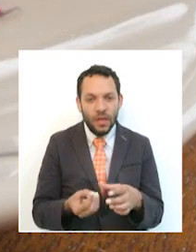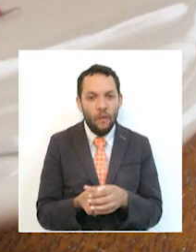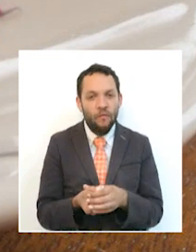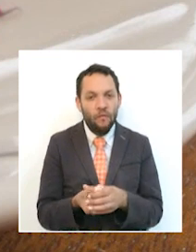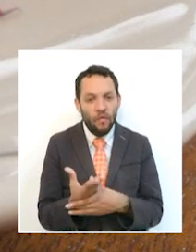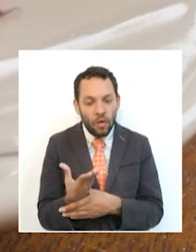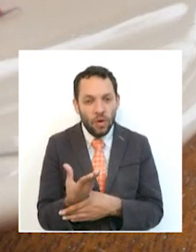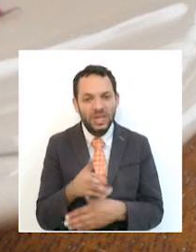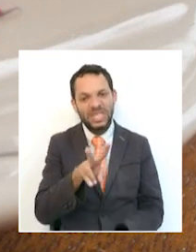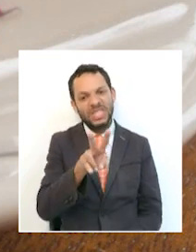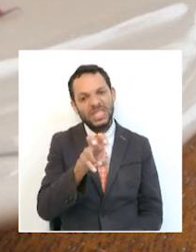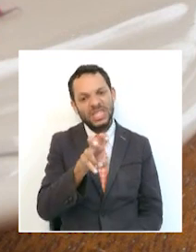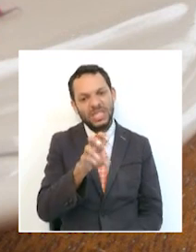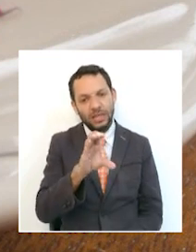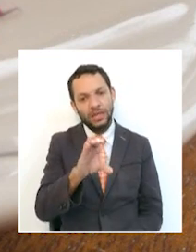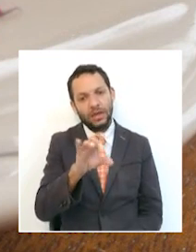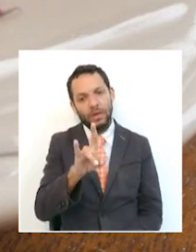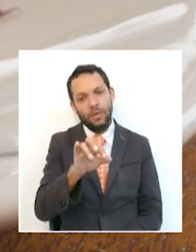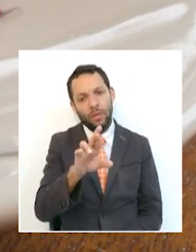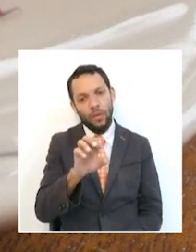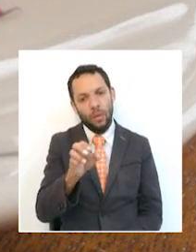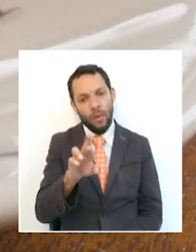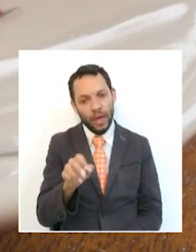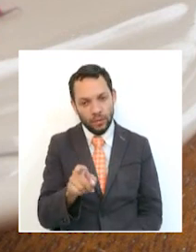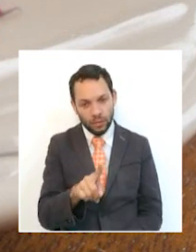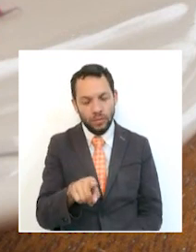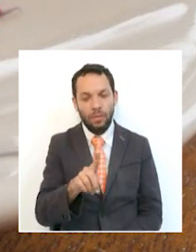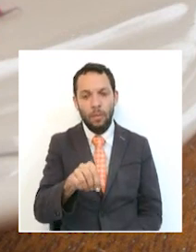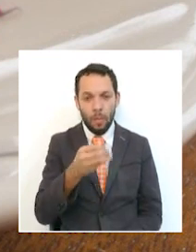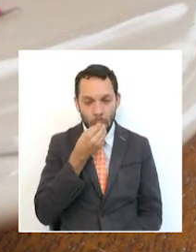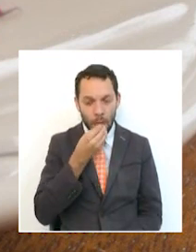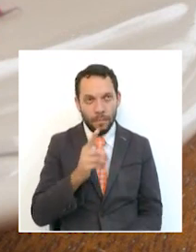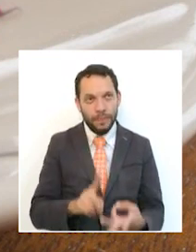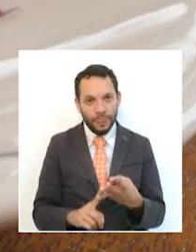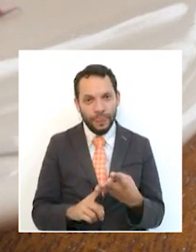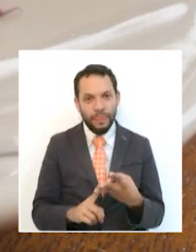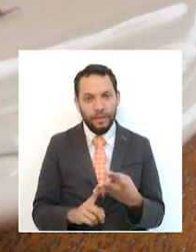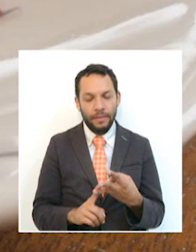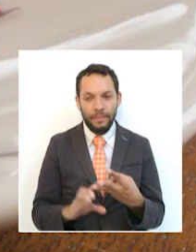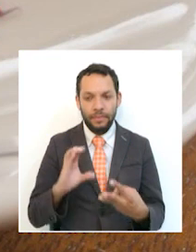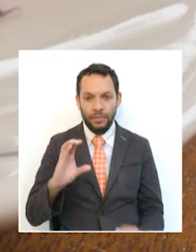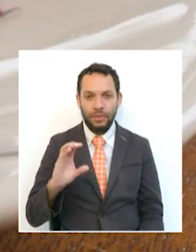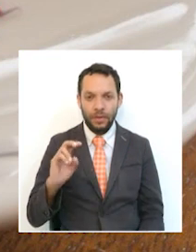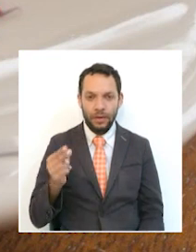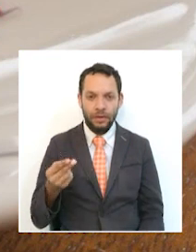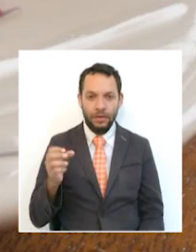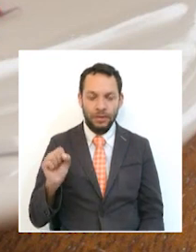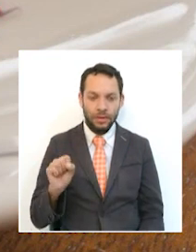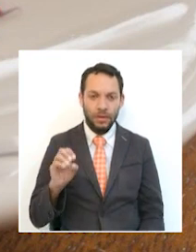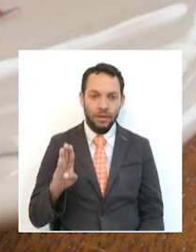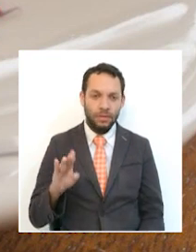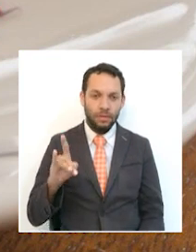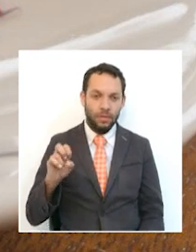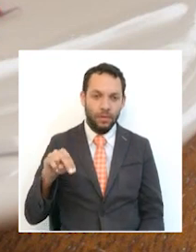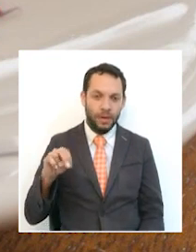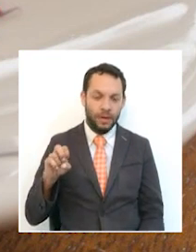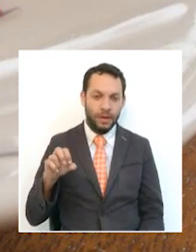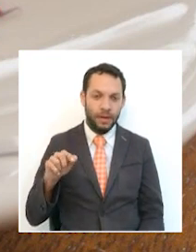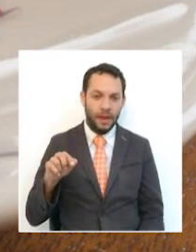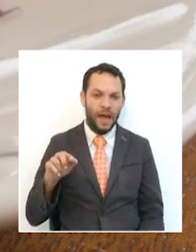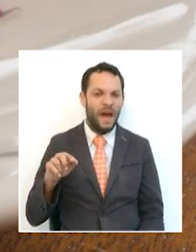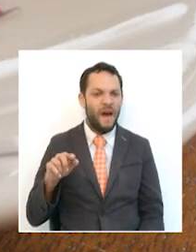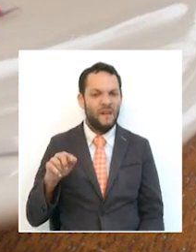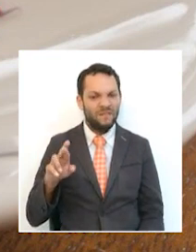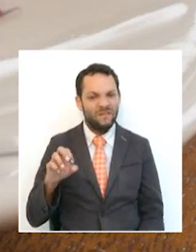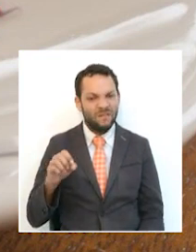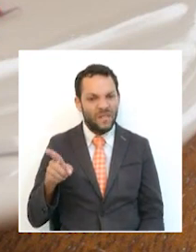siete cueros es digestiva se puede consumir ahí tenemos en el cagüán habrás elche buena frases para subir las defensas también es un